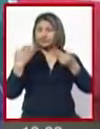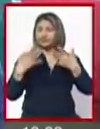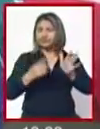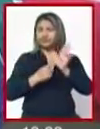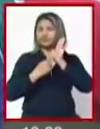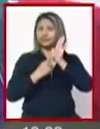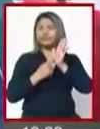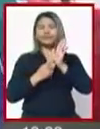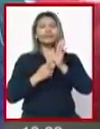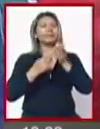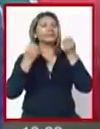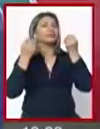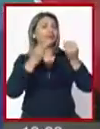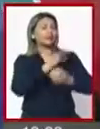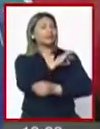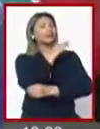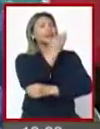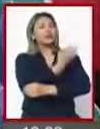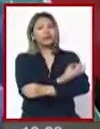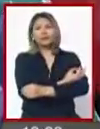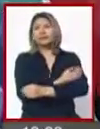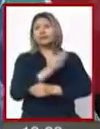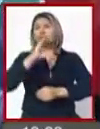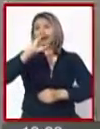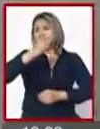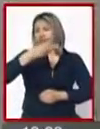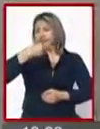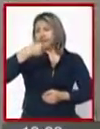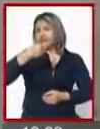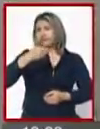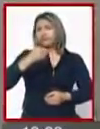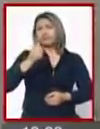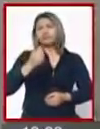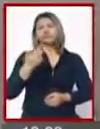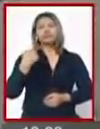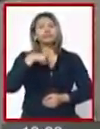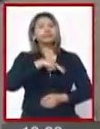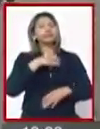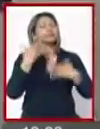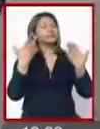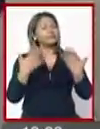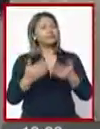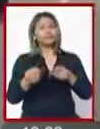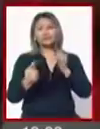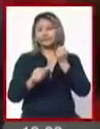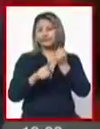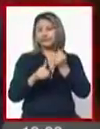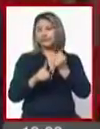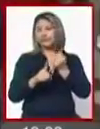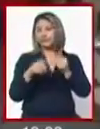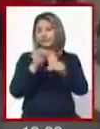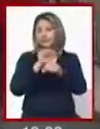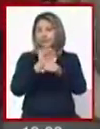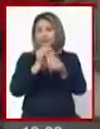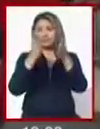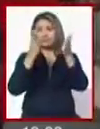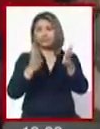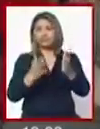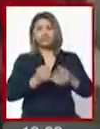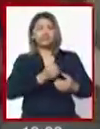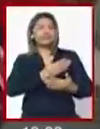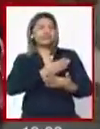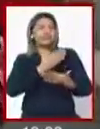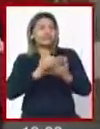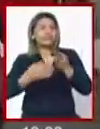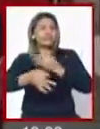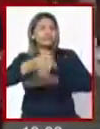mostrado el gran sacrificio de los mártires de Chicago, pero también tenemos los mártires nuestros, dirigentes obreros que han sacrificado